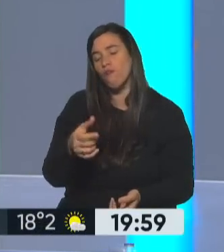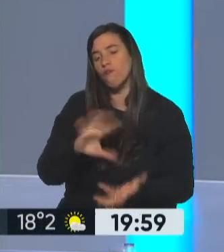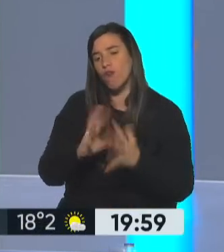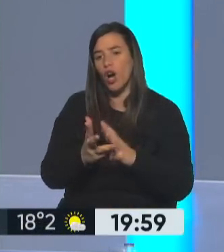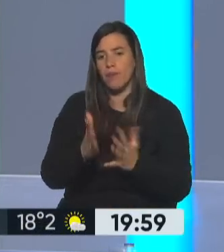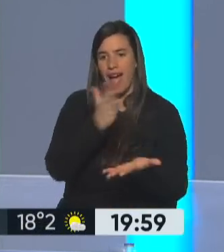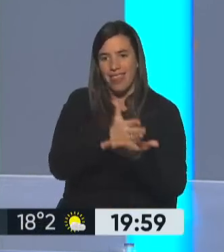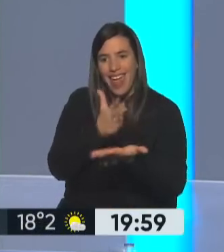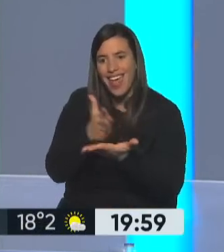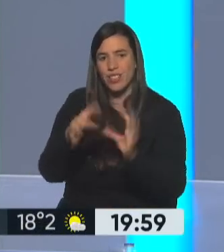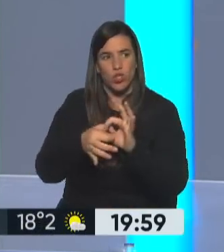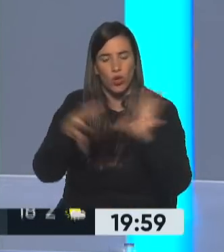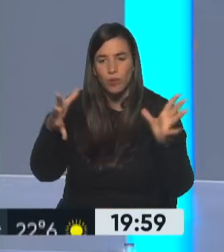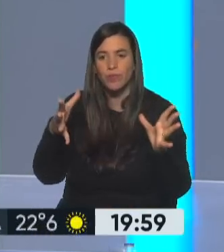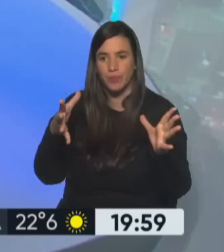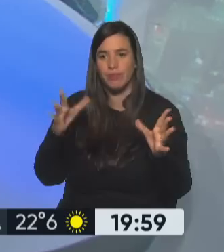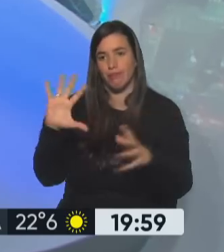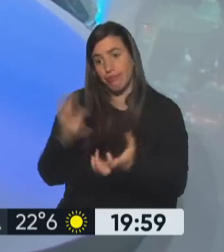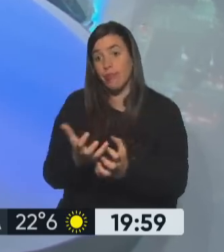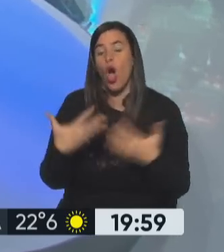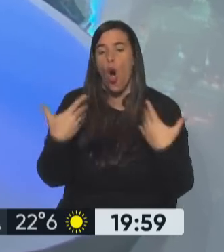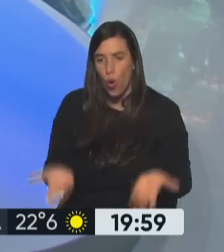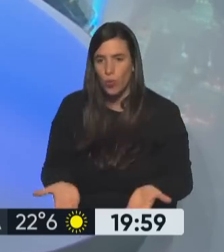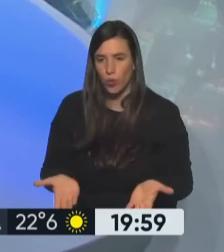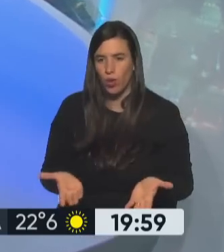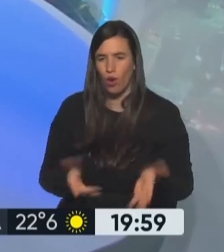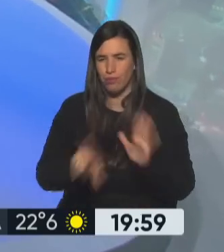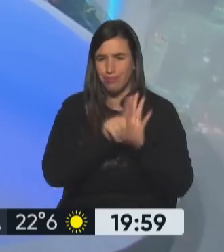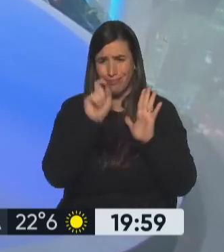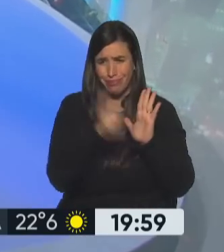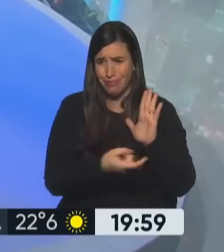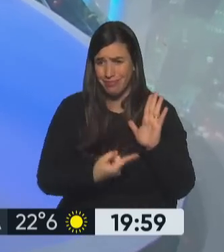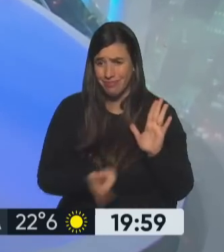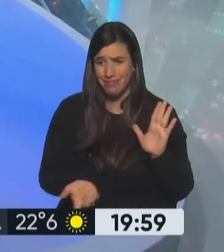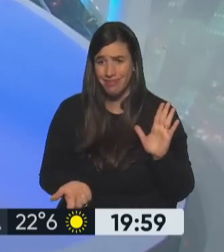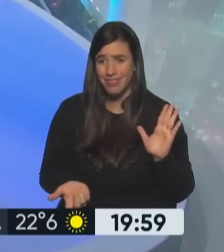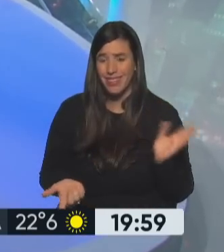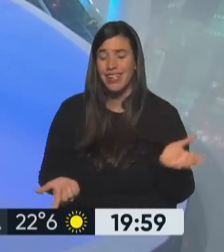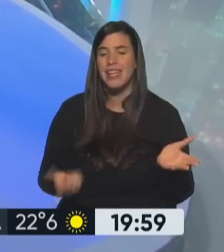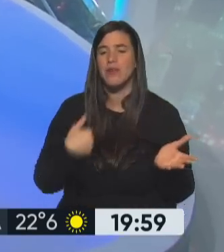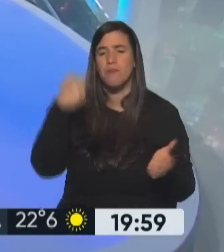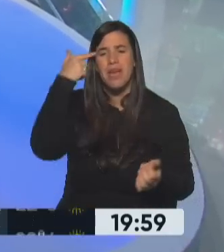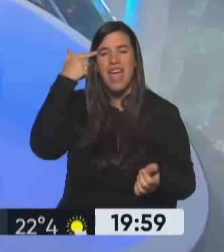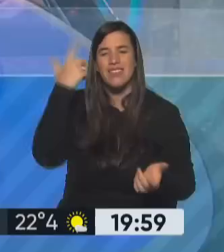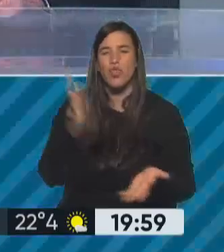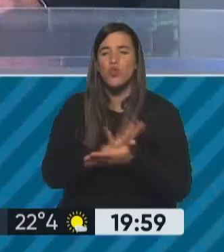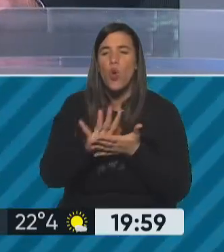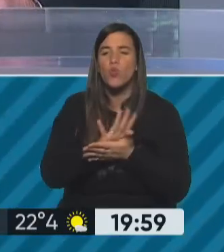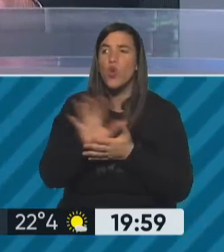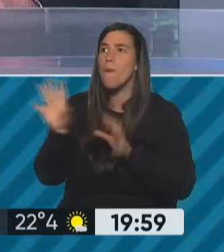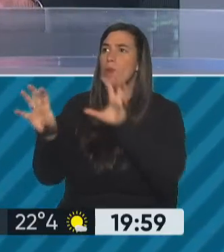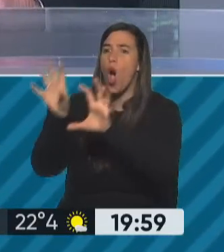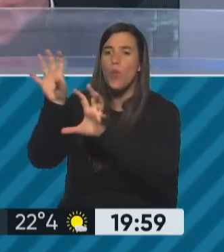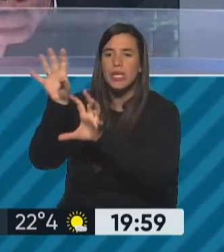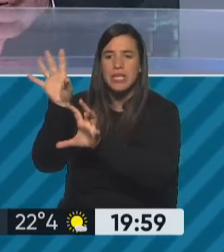orden democrático. Es un acto antijurídico, no cabe duda. Y pienso que la respuesta de las provincias y